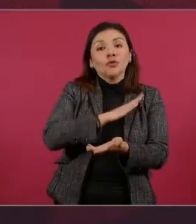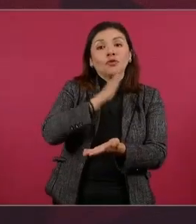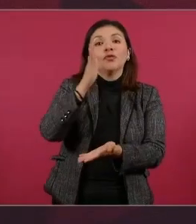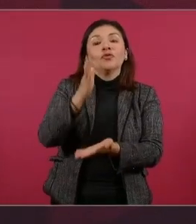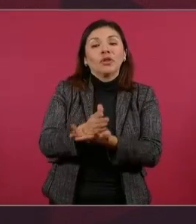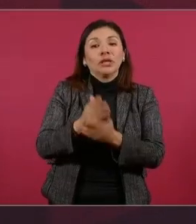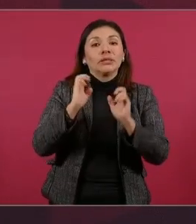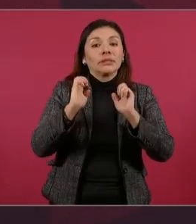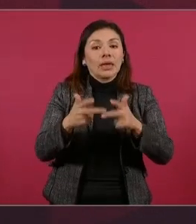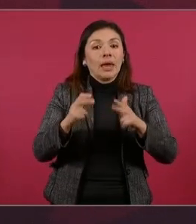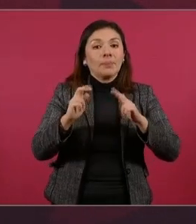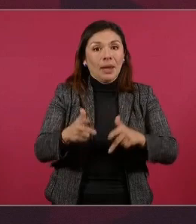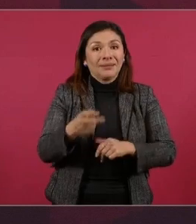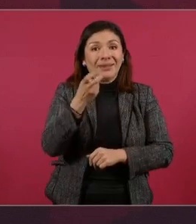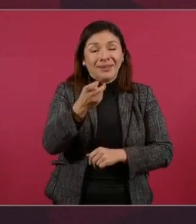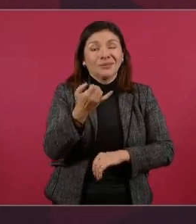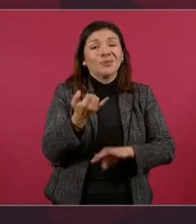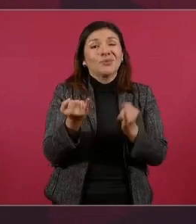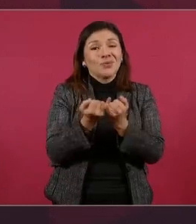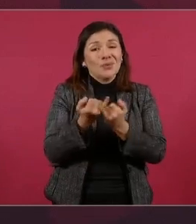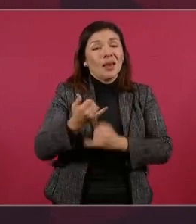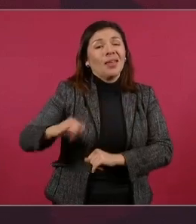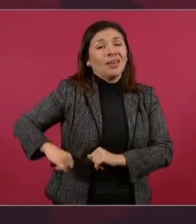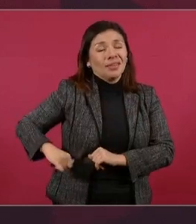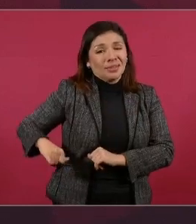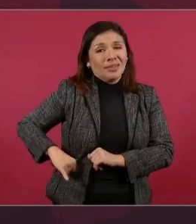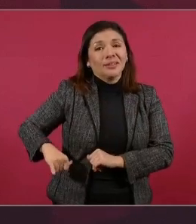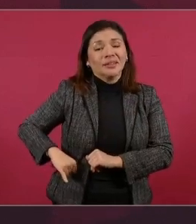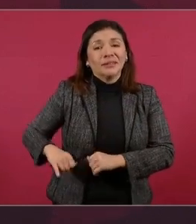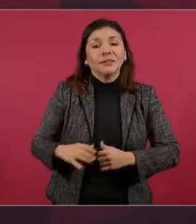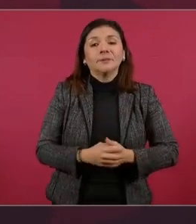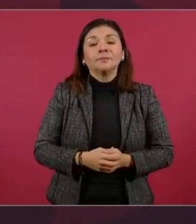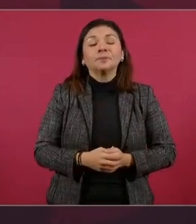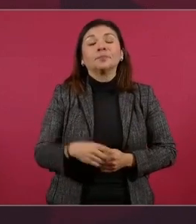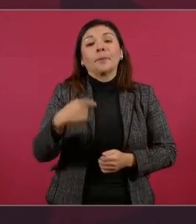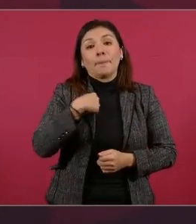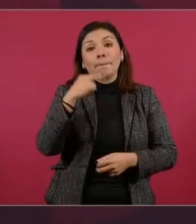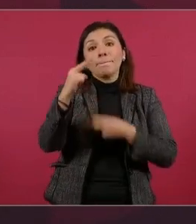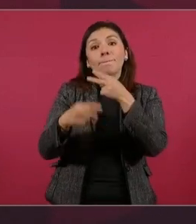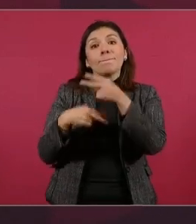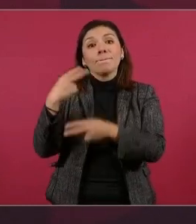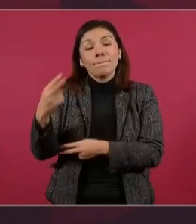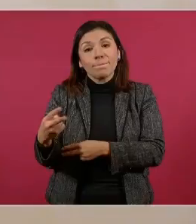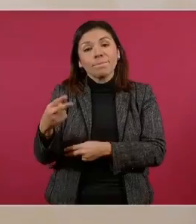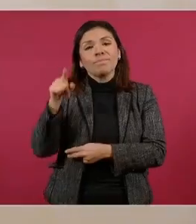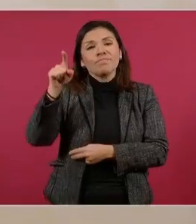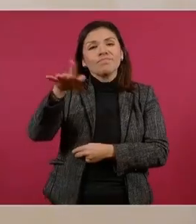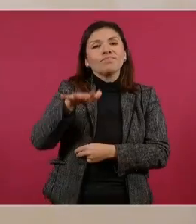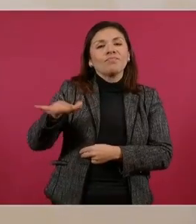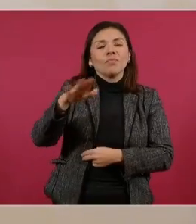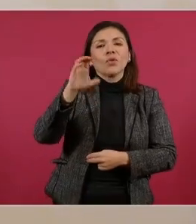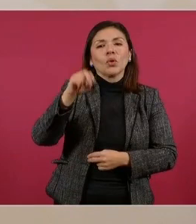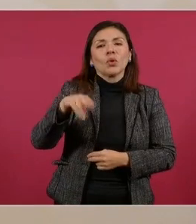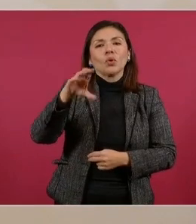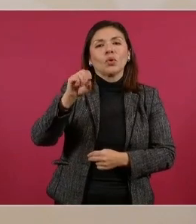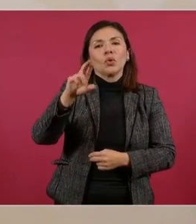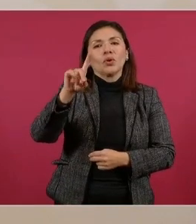fui porque también eso es interesante fui a la Concordia